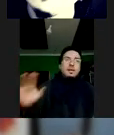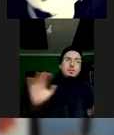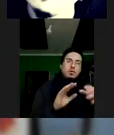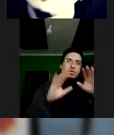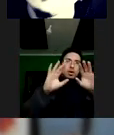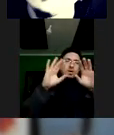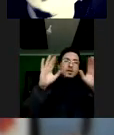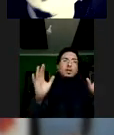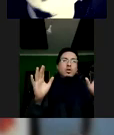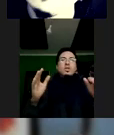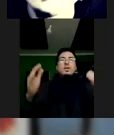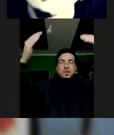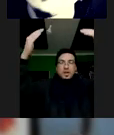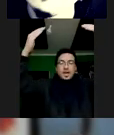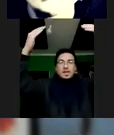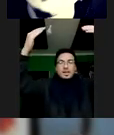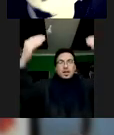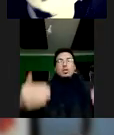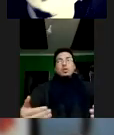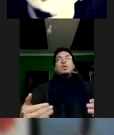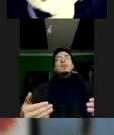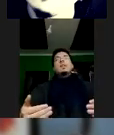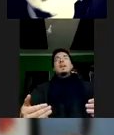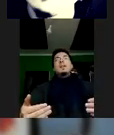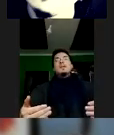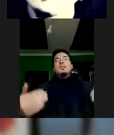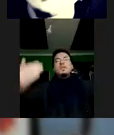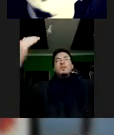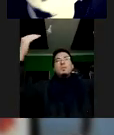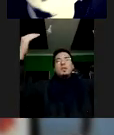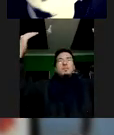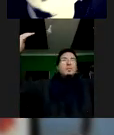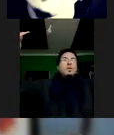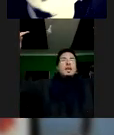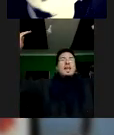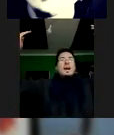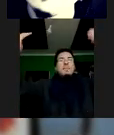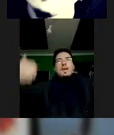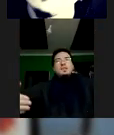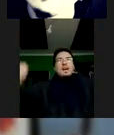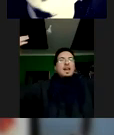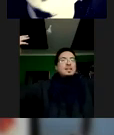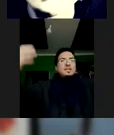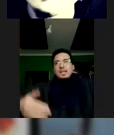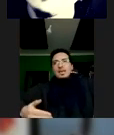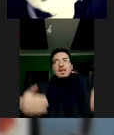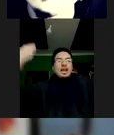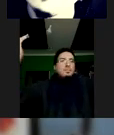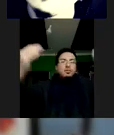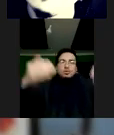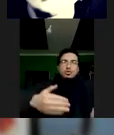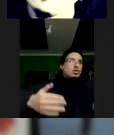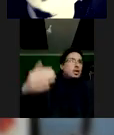En cambio, una vista de corte muestra el interior de la casa. No sé, pues, por ejemplo, las mesas, las sillas,